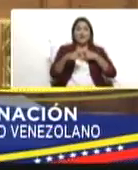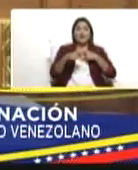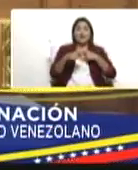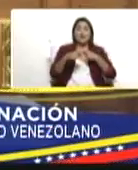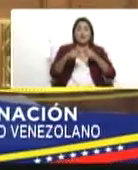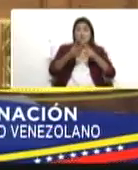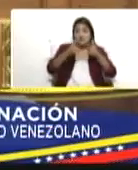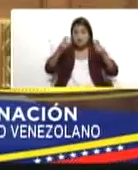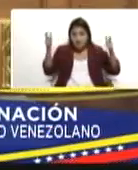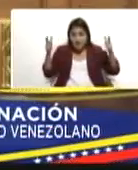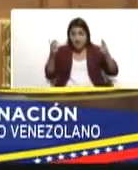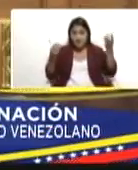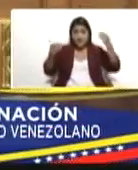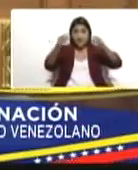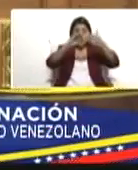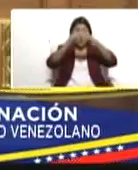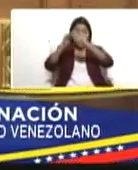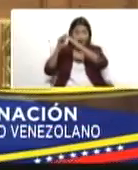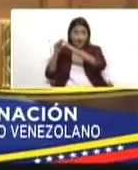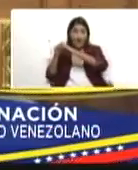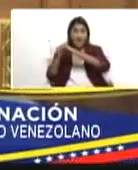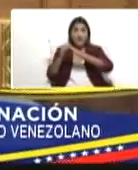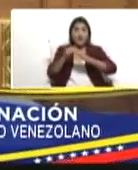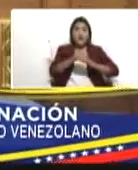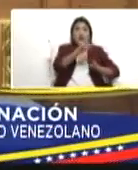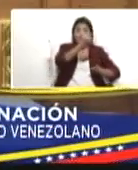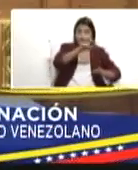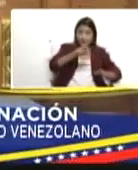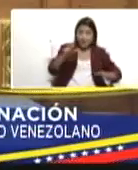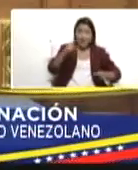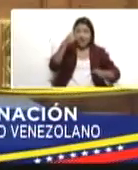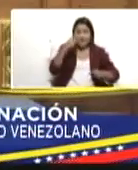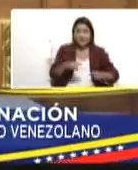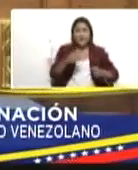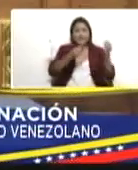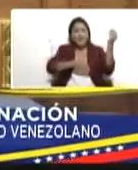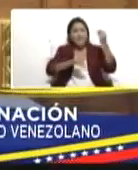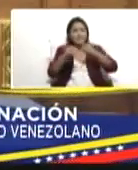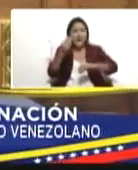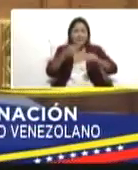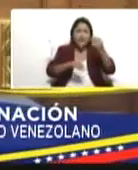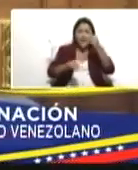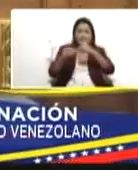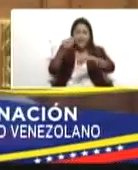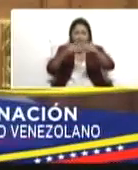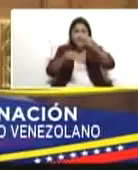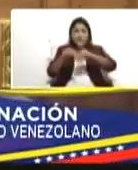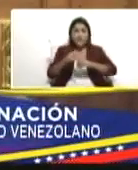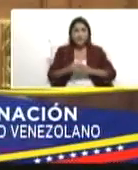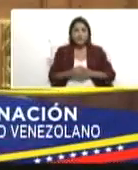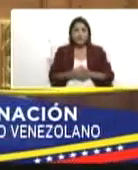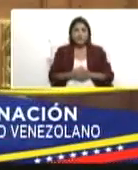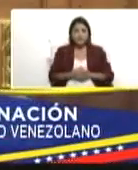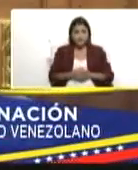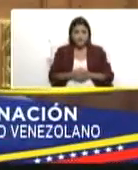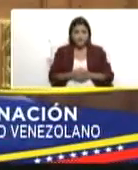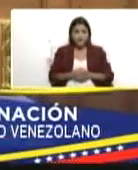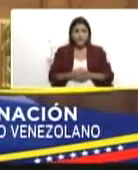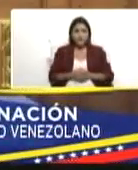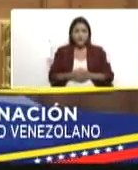comunidades y la tenga la gente tenga cada vez más componentes el subsidio es